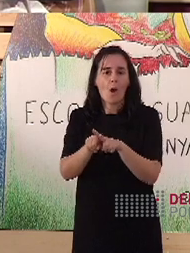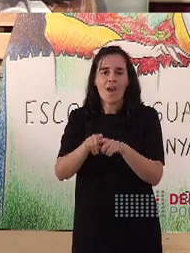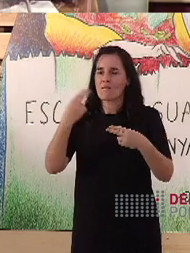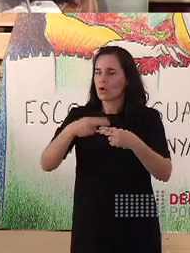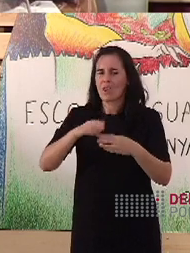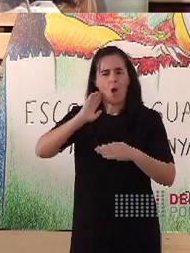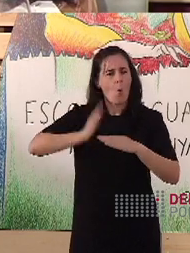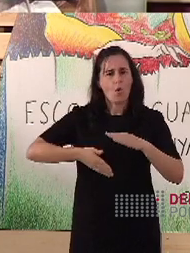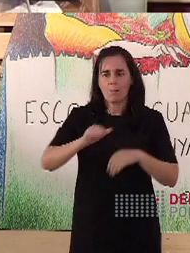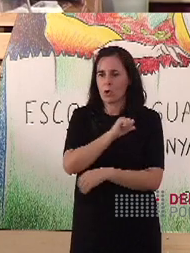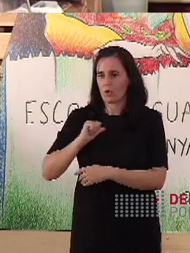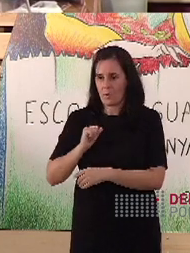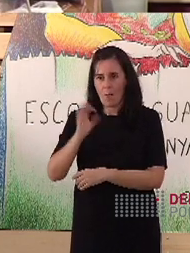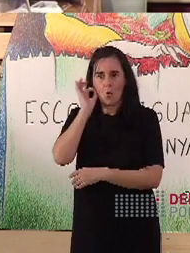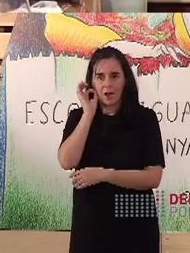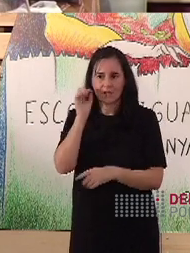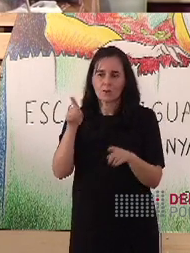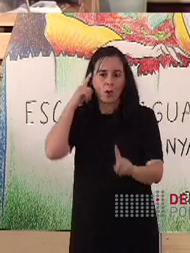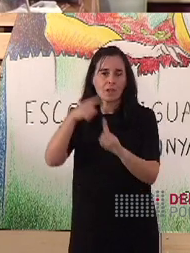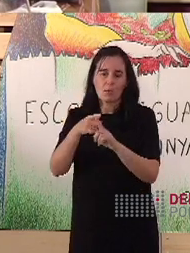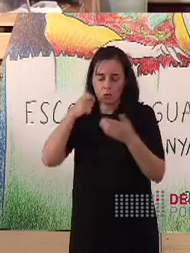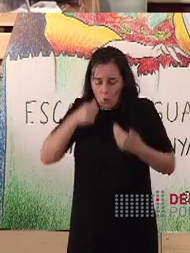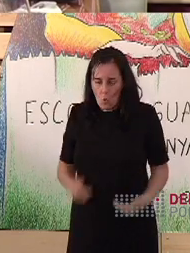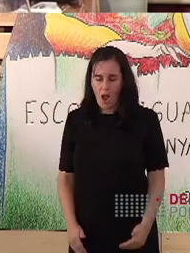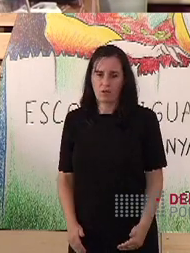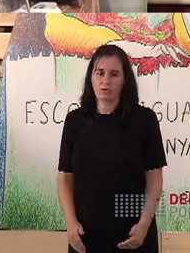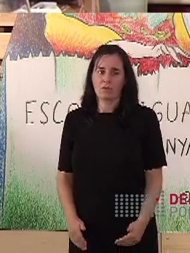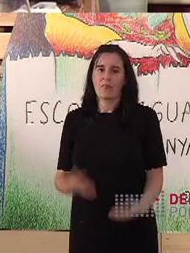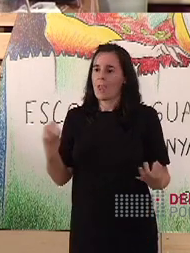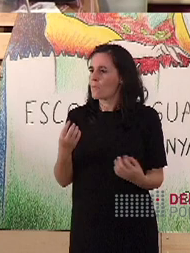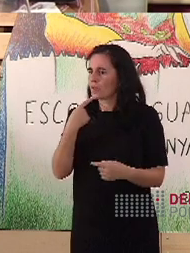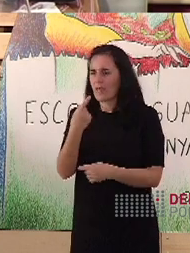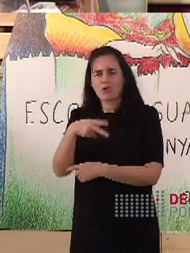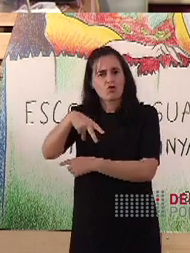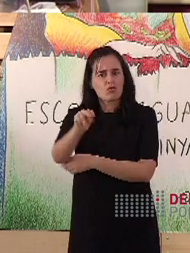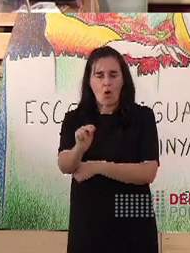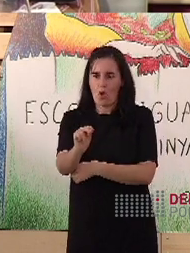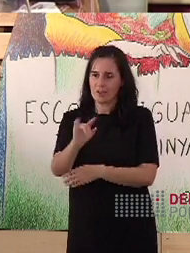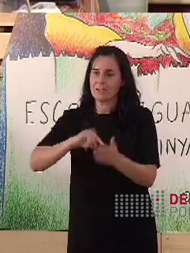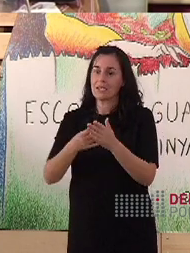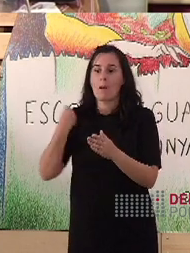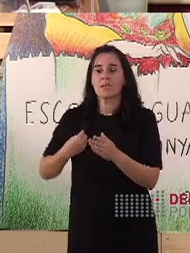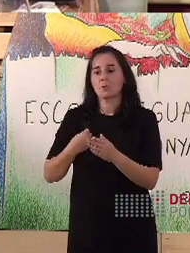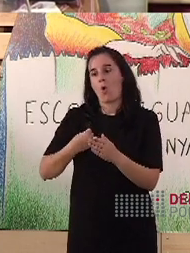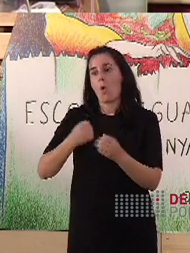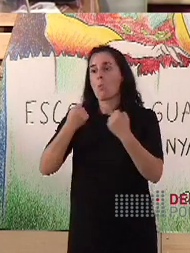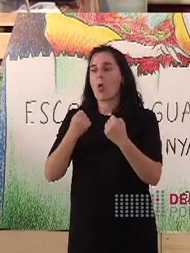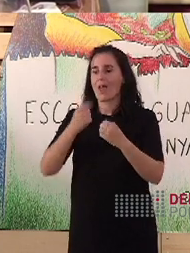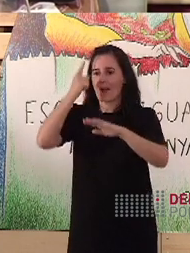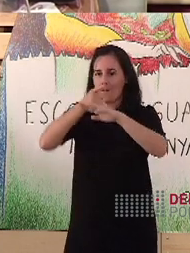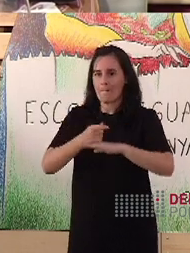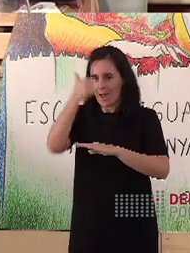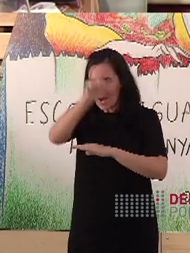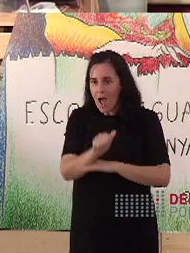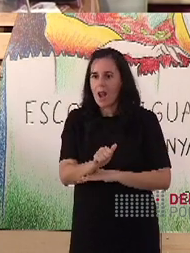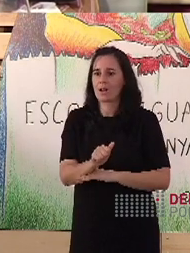autonomía que temos as mulleres para definirnos como seres humanos. E debemos dicir non a este sistema de poder patriarcal, enviar aos